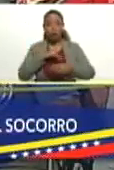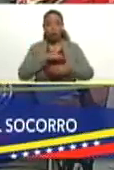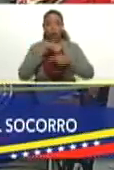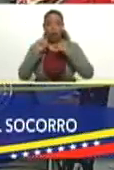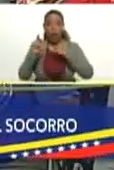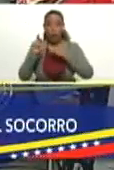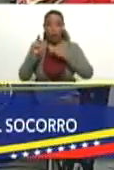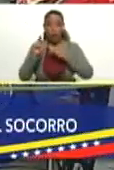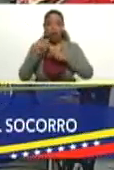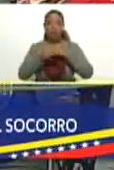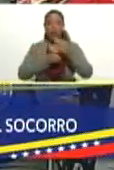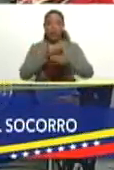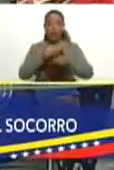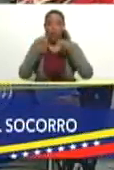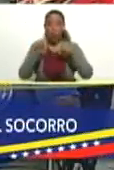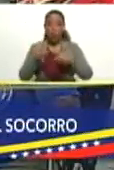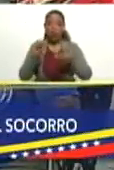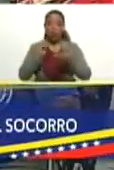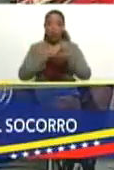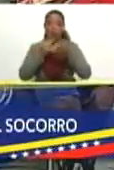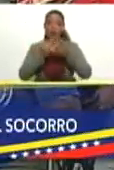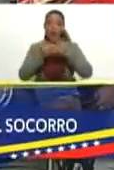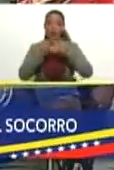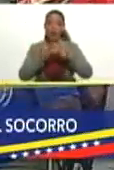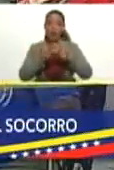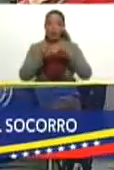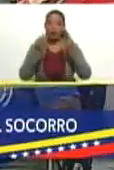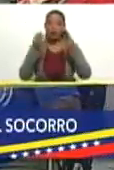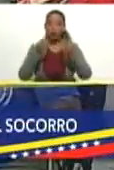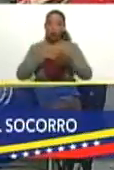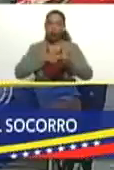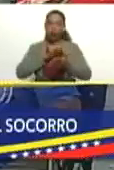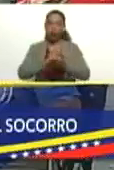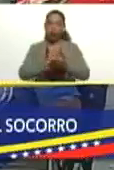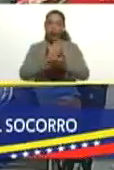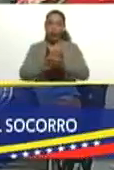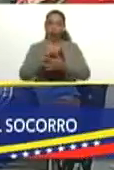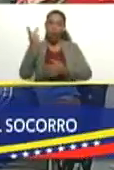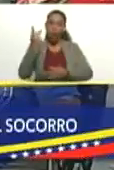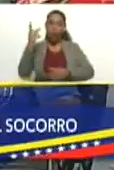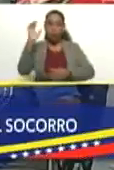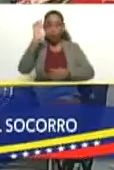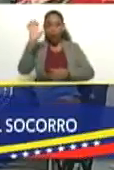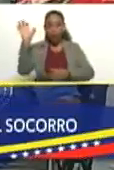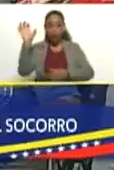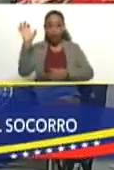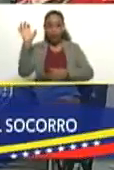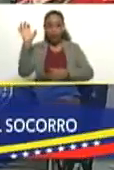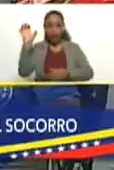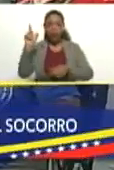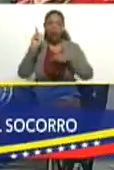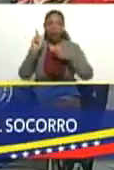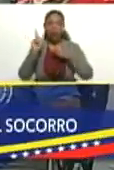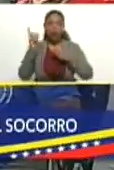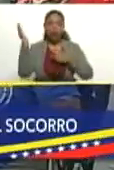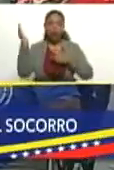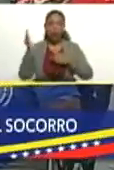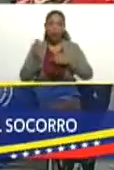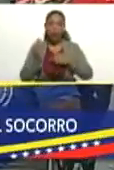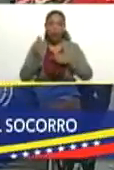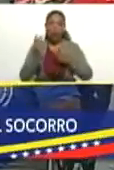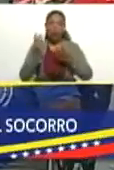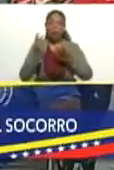está garantizando que vuelva la paz, la seguridad y la tranquilidad. Y con la paz viene la inversión, viene el crecimiento,